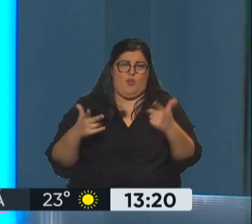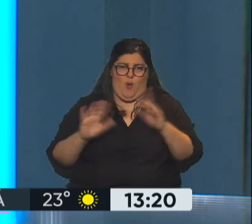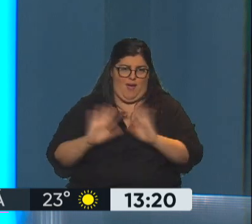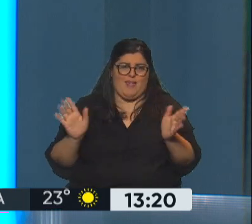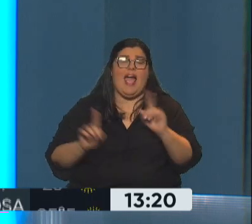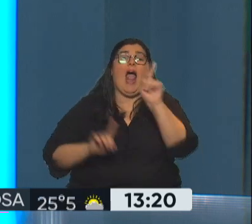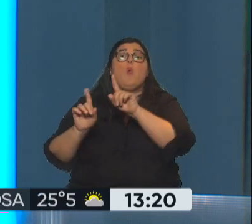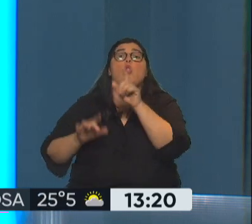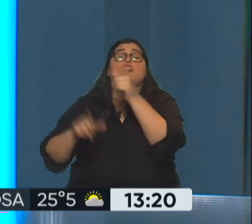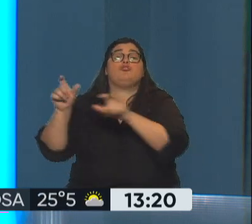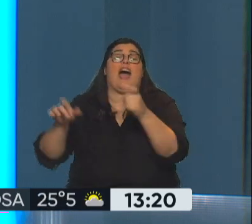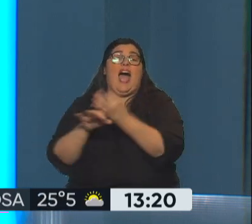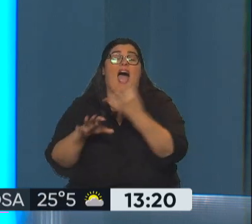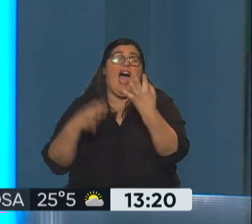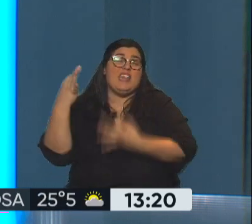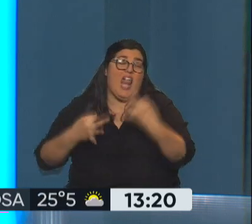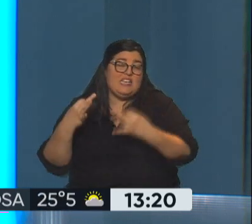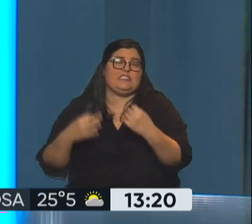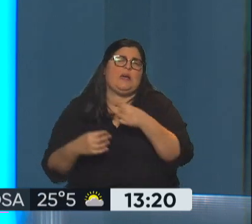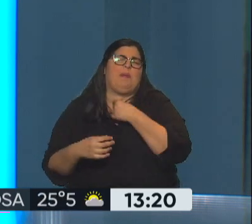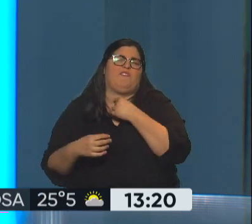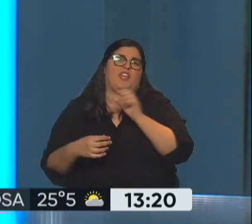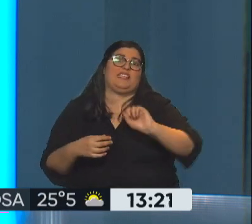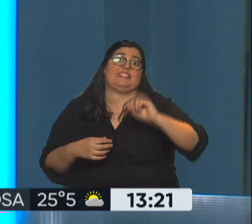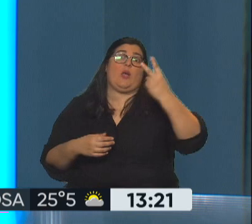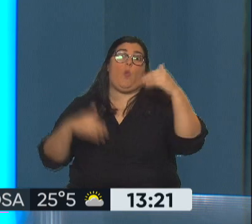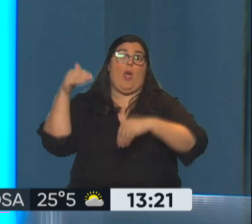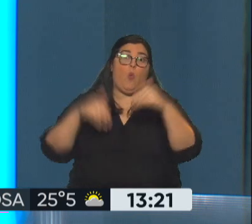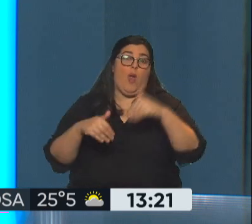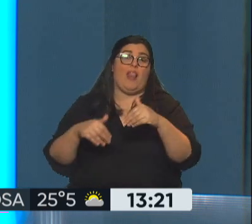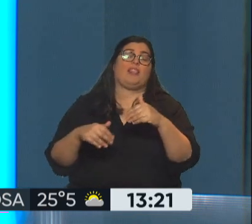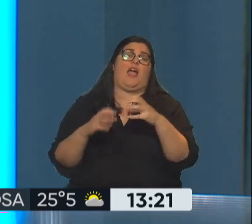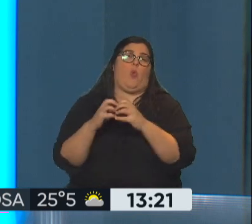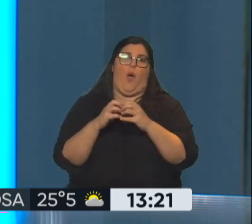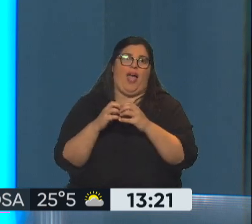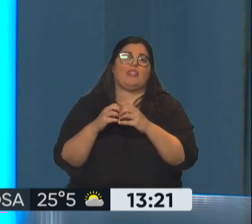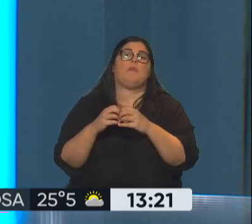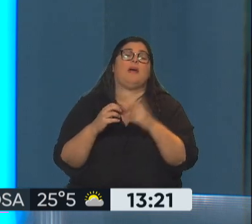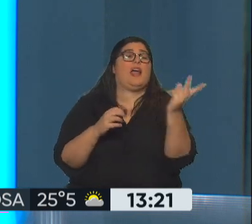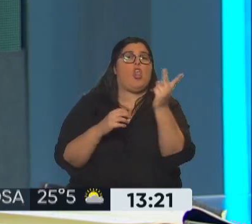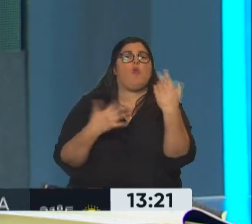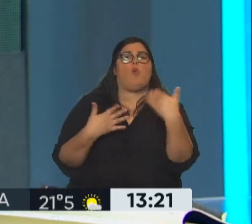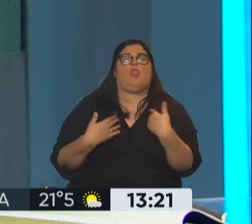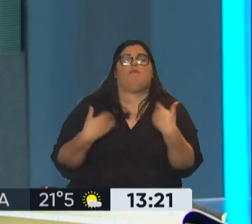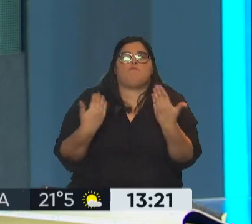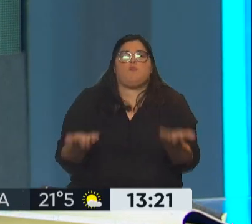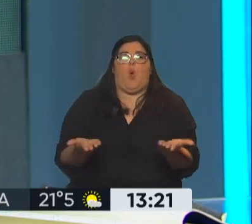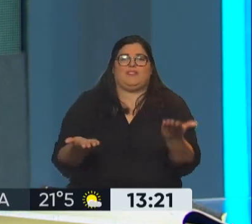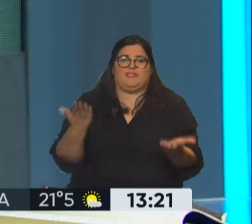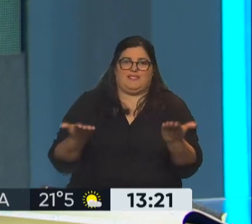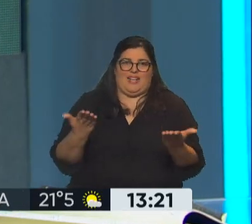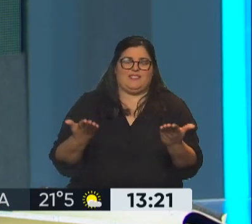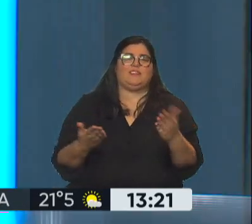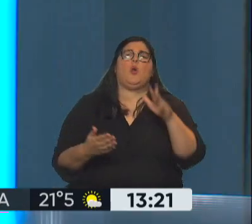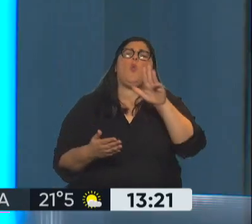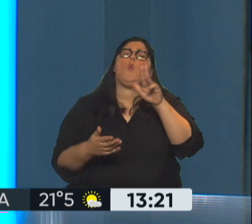que la discusión vaya a una segunda vuelta, donde entonces los dos podrán exponer y ver de qué se trata. Lula se basa mucho en el